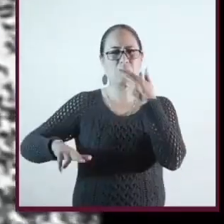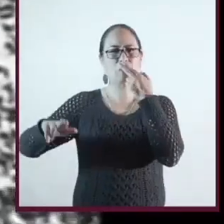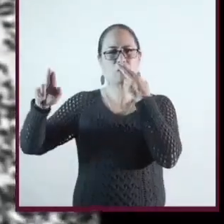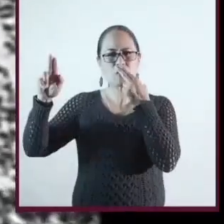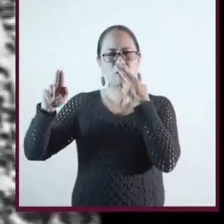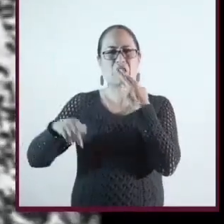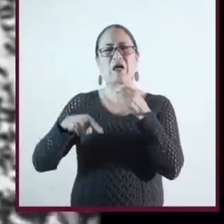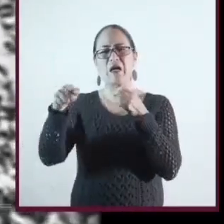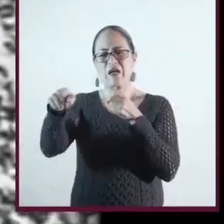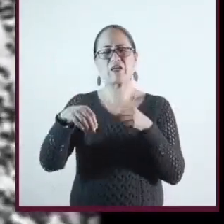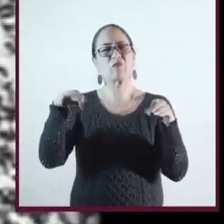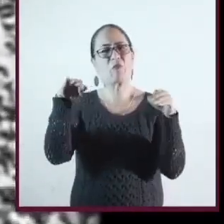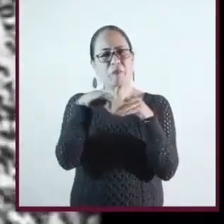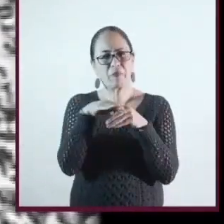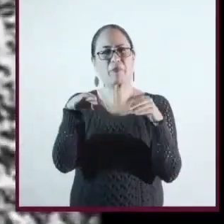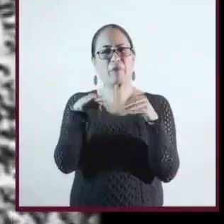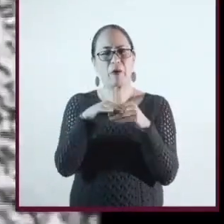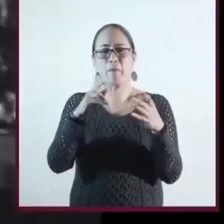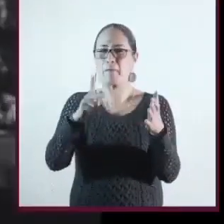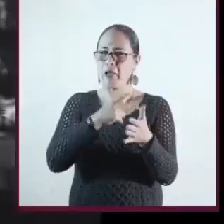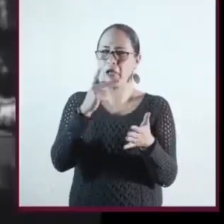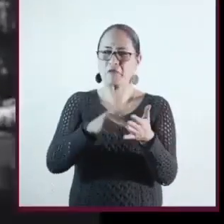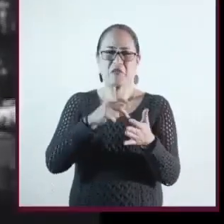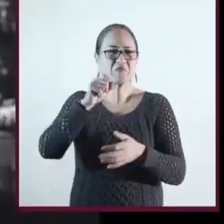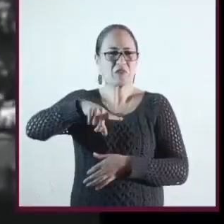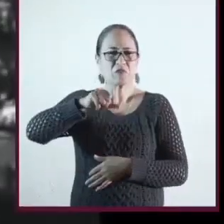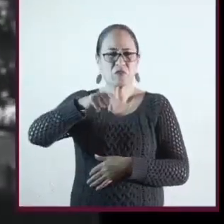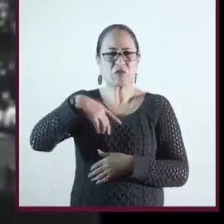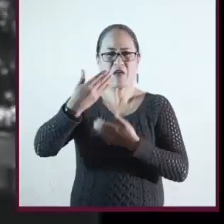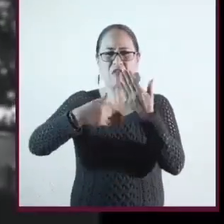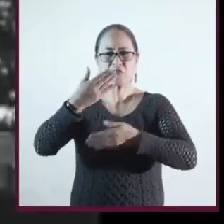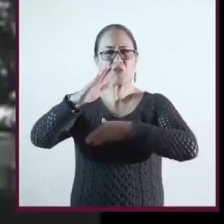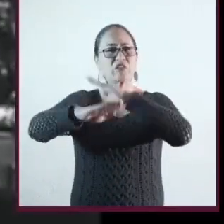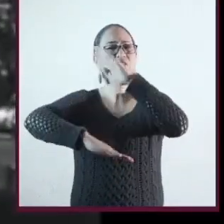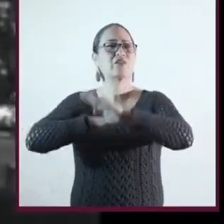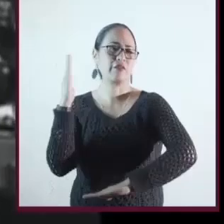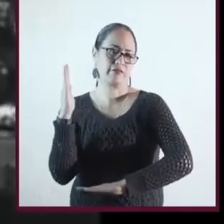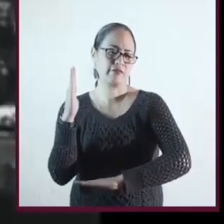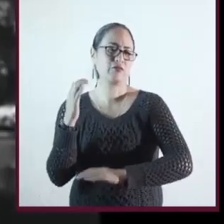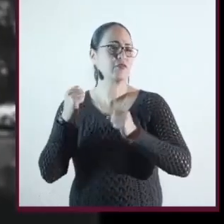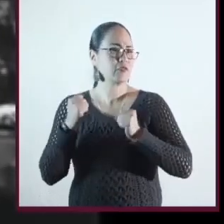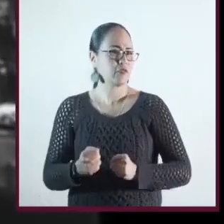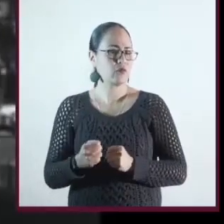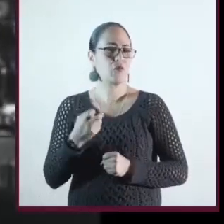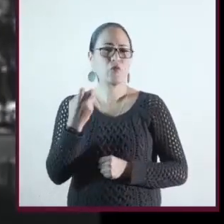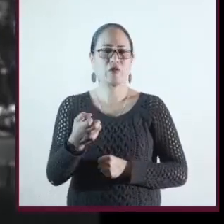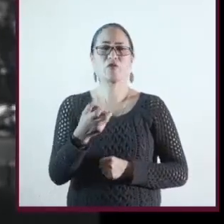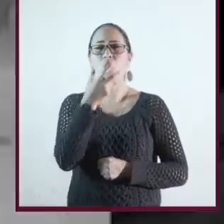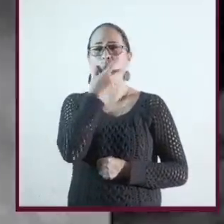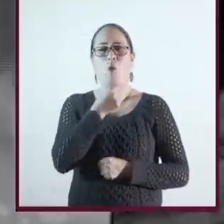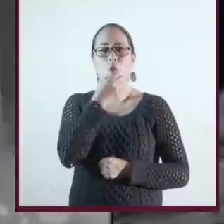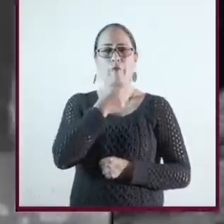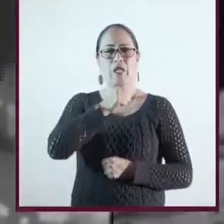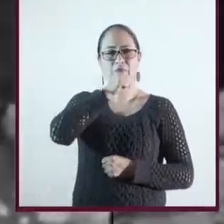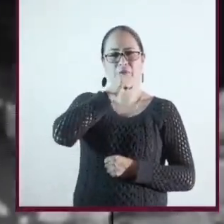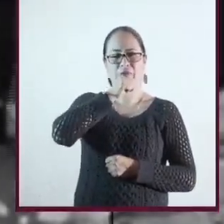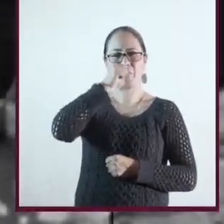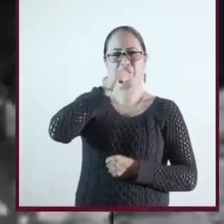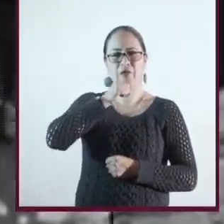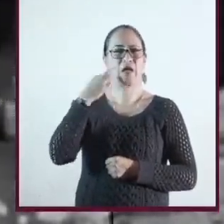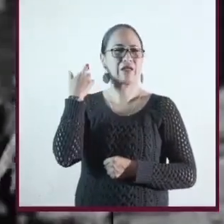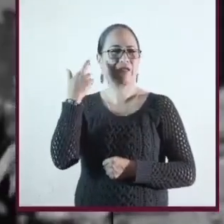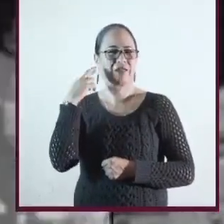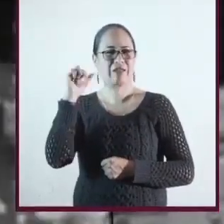éxito. Por eso insistía a los locutores de radio que los contenidos nazis deberían estar presentes en cada